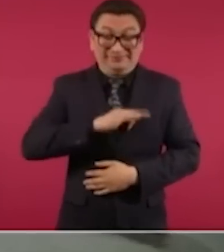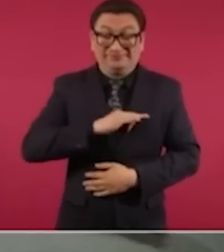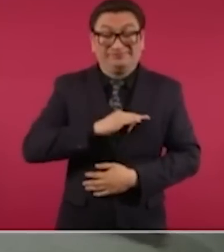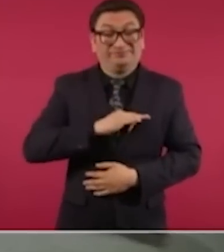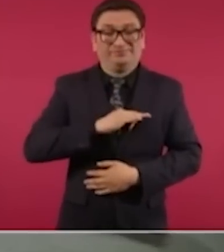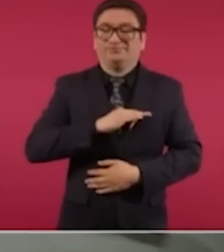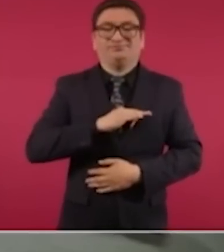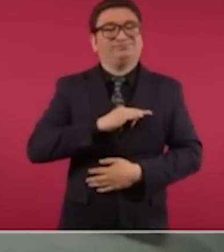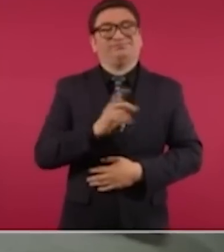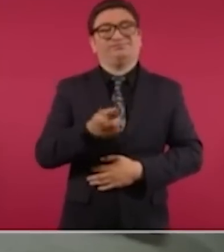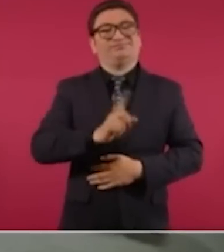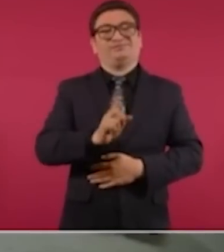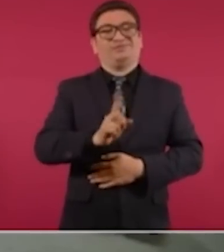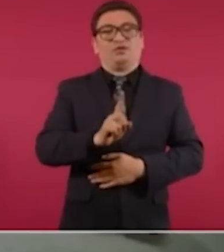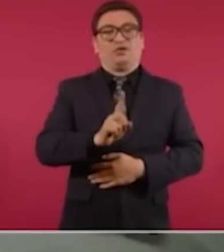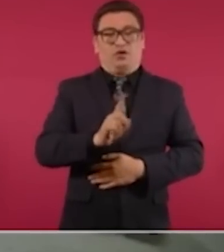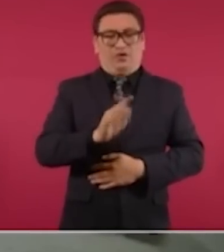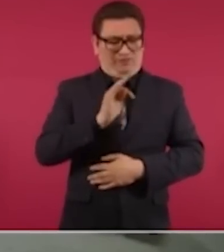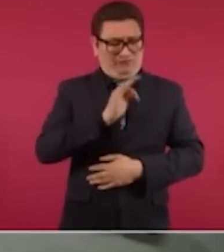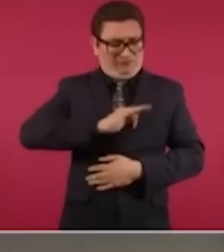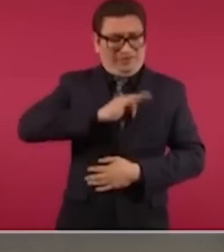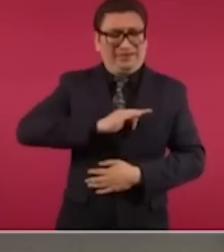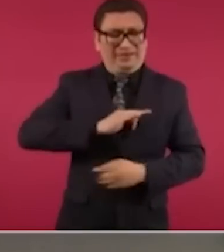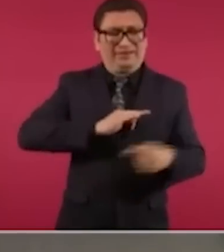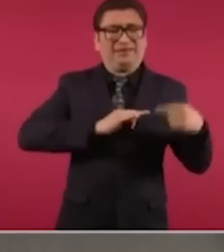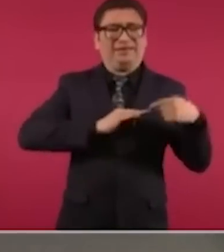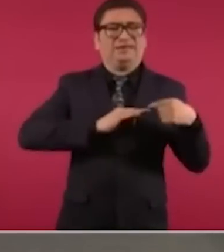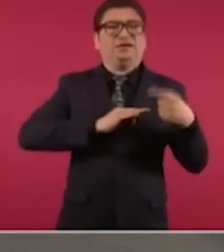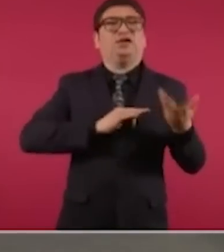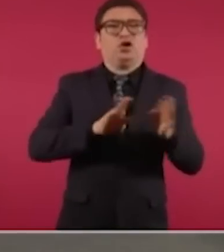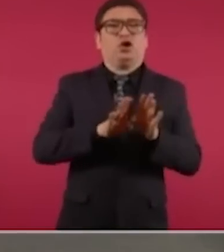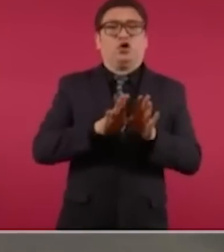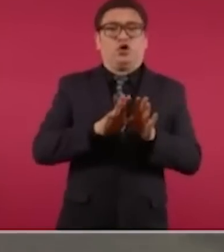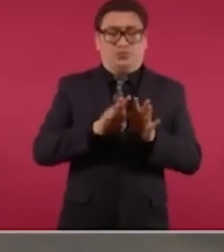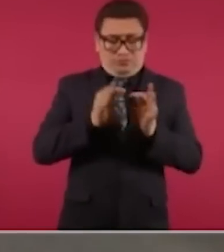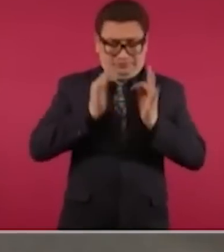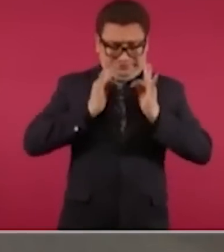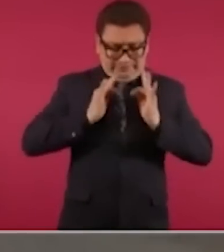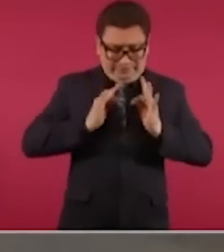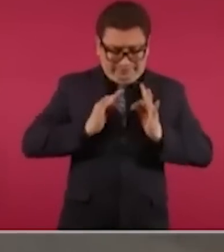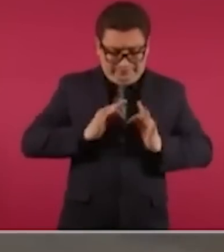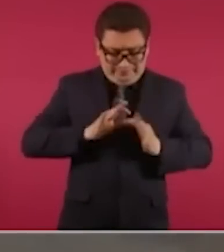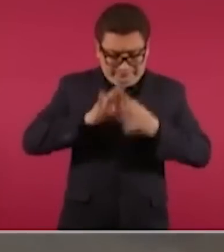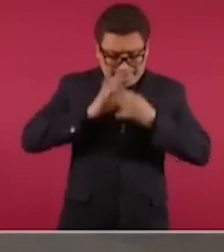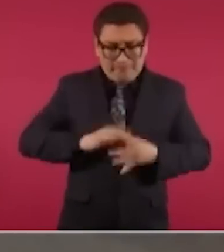la felicidad es estar bien con uno mismo